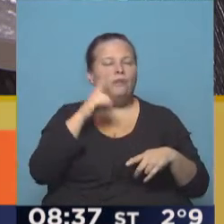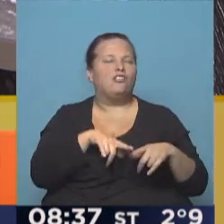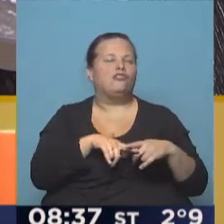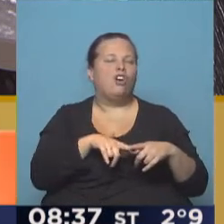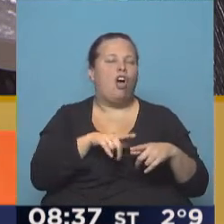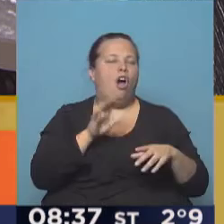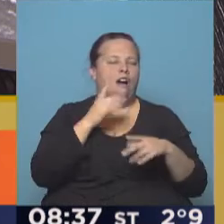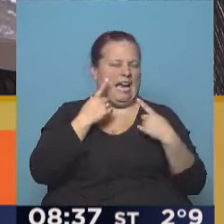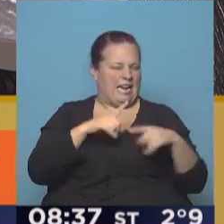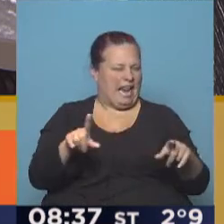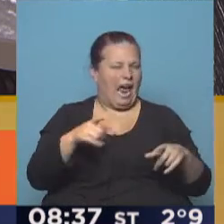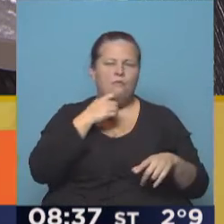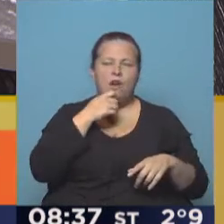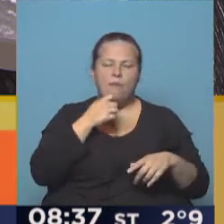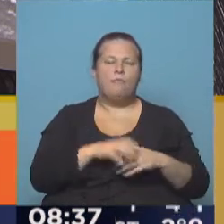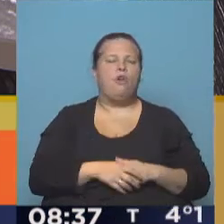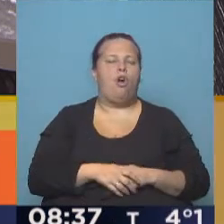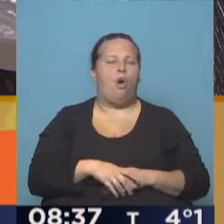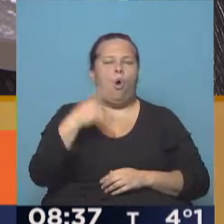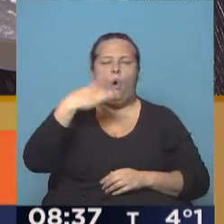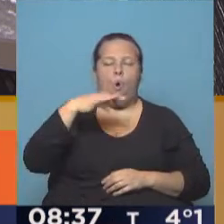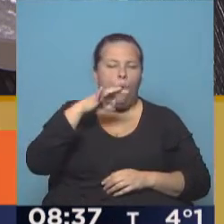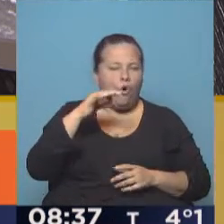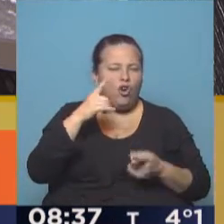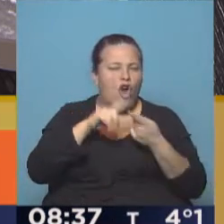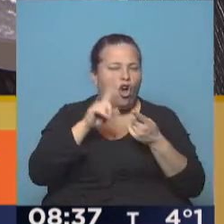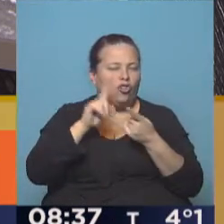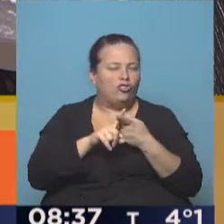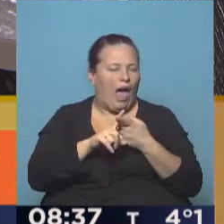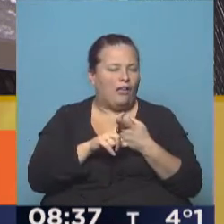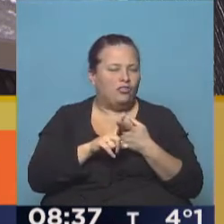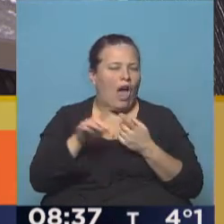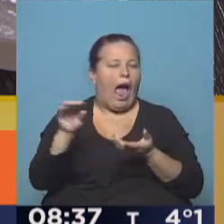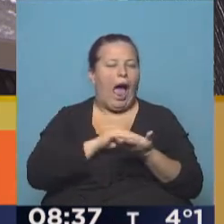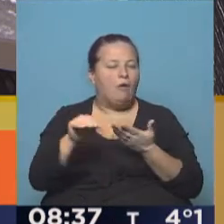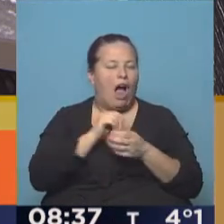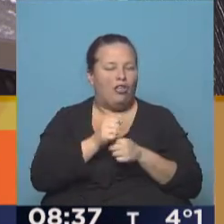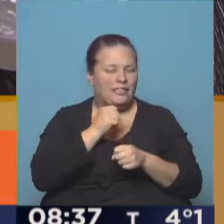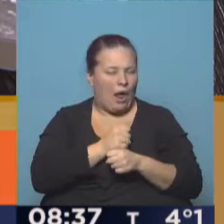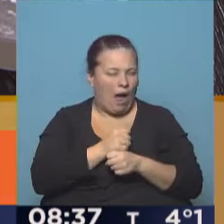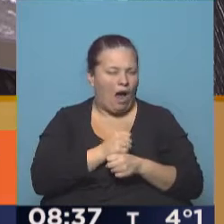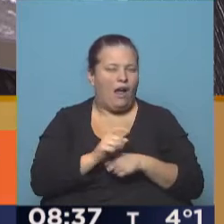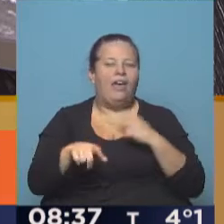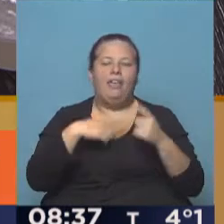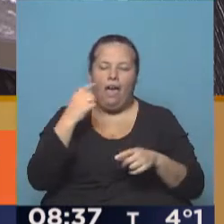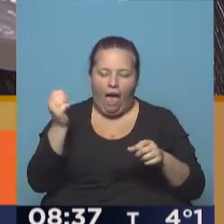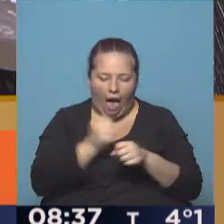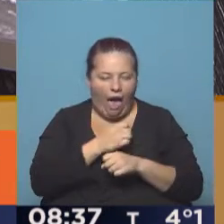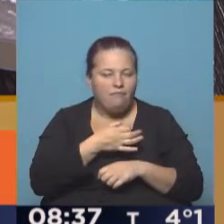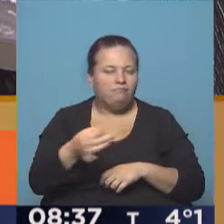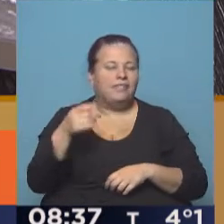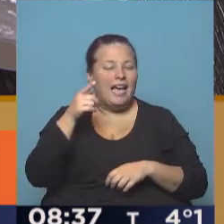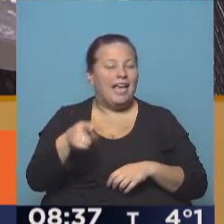que nos llamaba la atención, por ejemplo, que el único punto de contacto que eran abogados laboralistas, y después confirmamos que ese